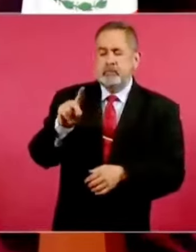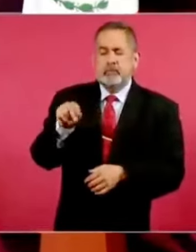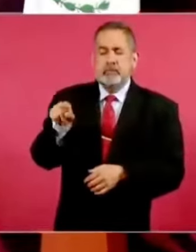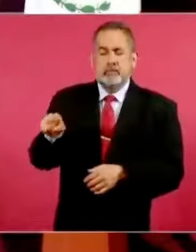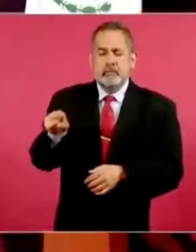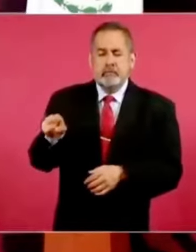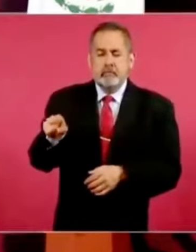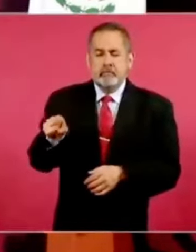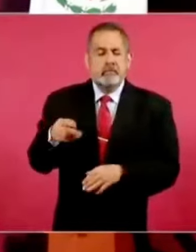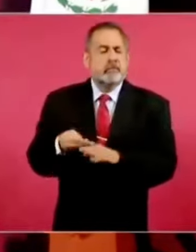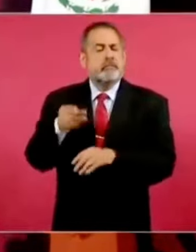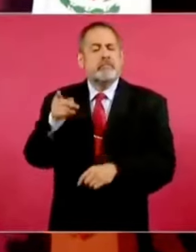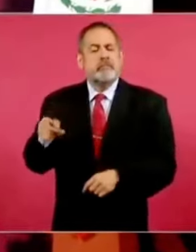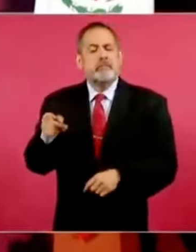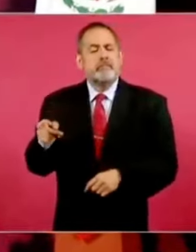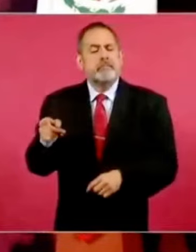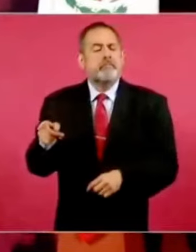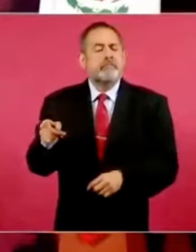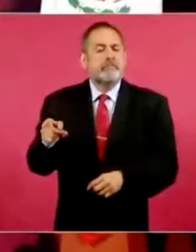es muy,